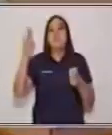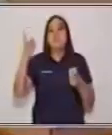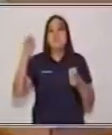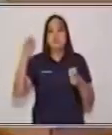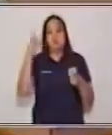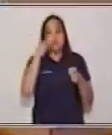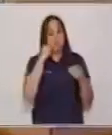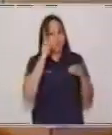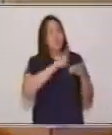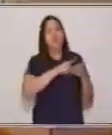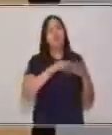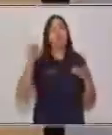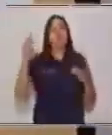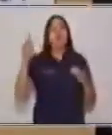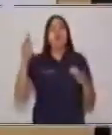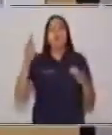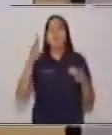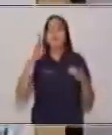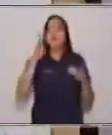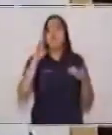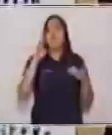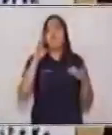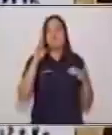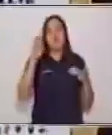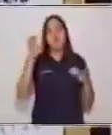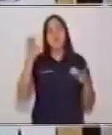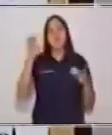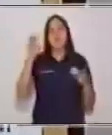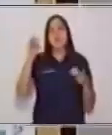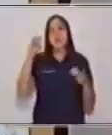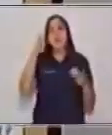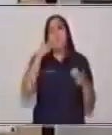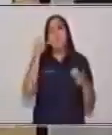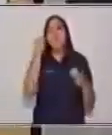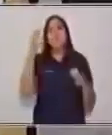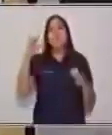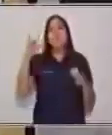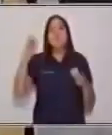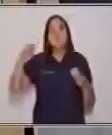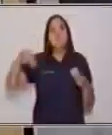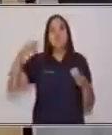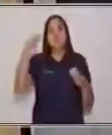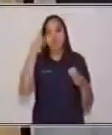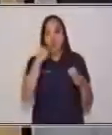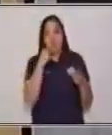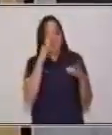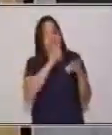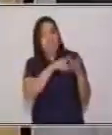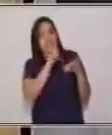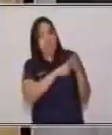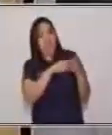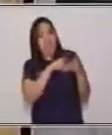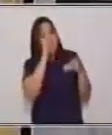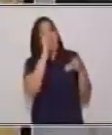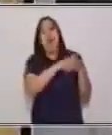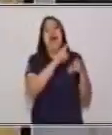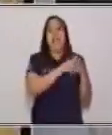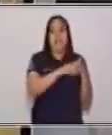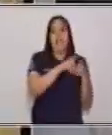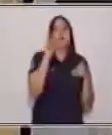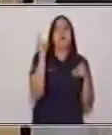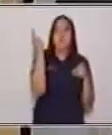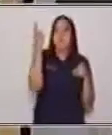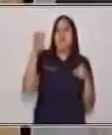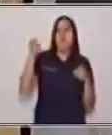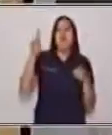interjecciones. Con respecto a las preposiciones, el día de hoy me quiero enfocar, porque gracias a las preposiciones